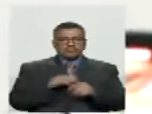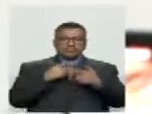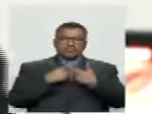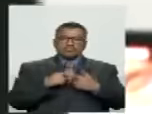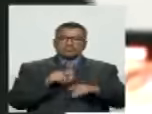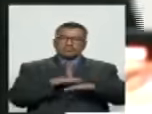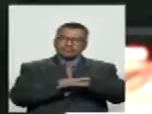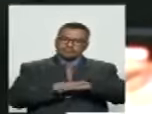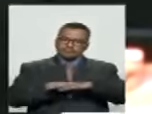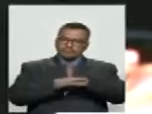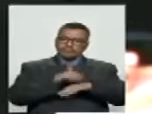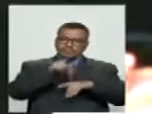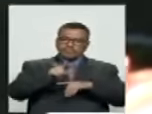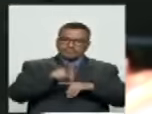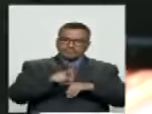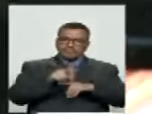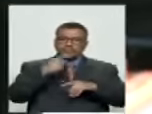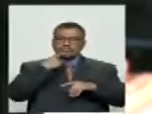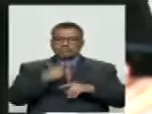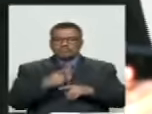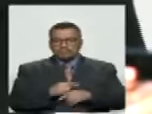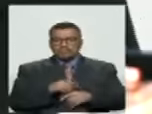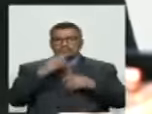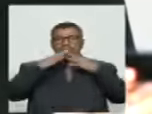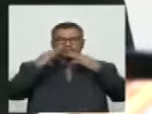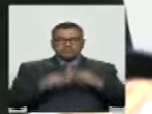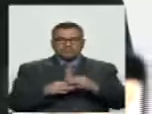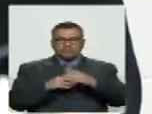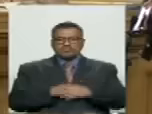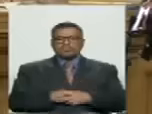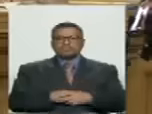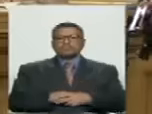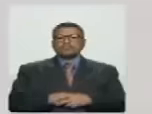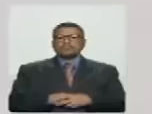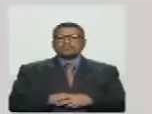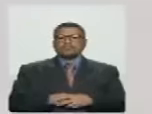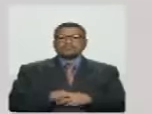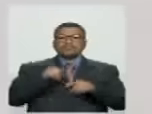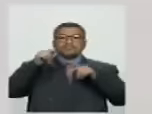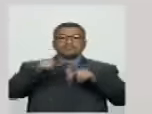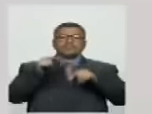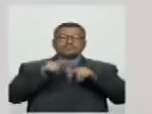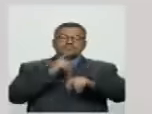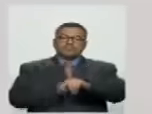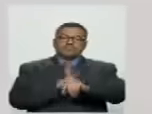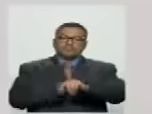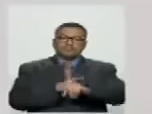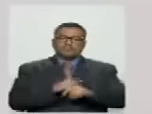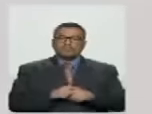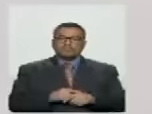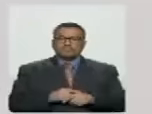Perdóneme el trabalenguas. Pero es así. A estas alturas,